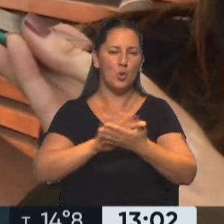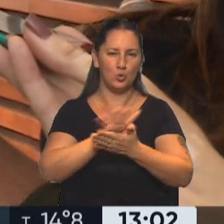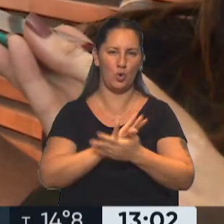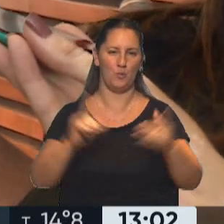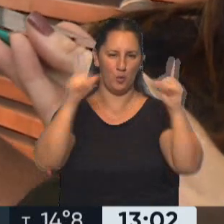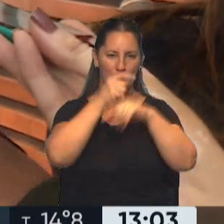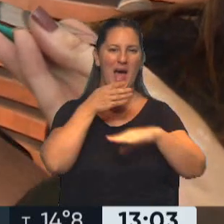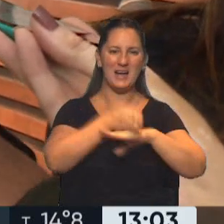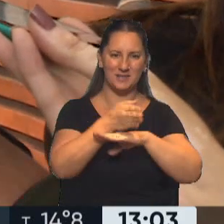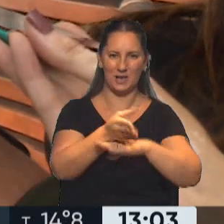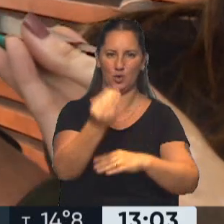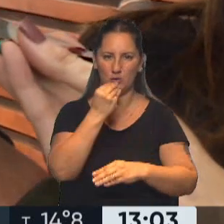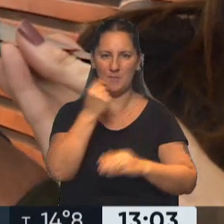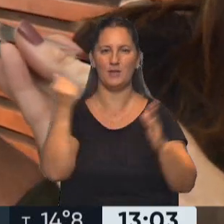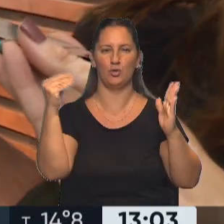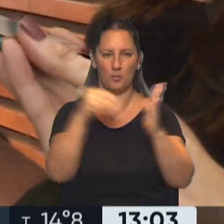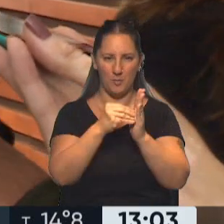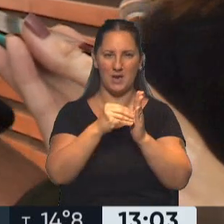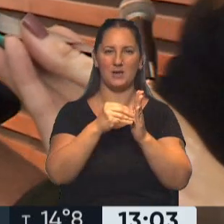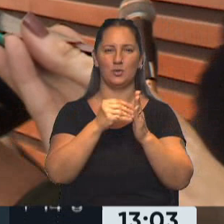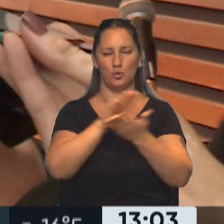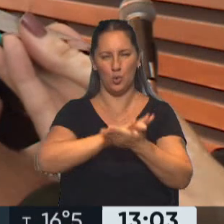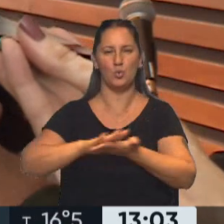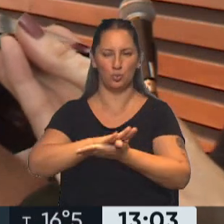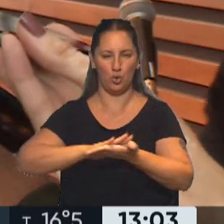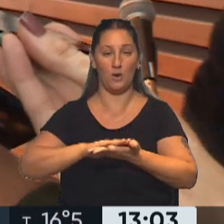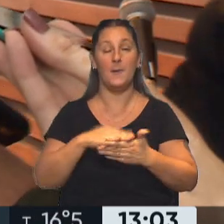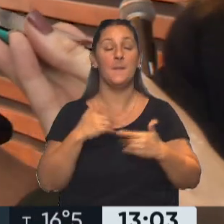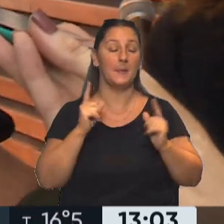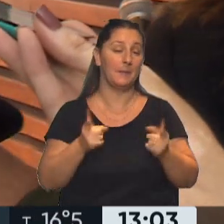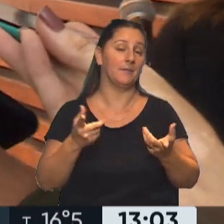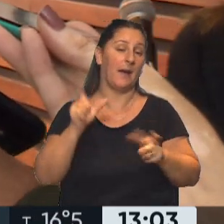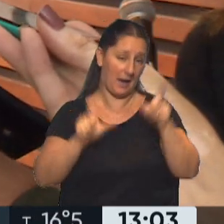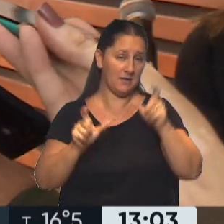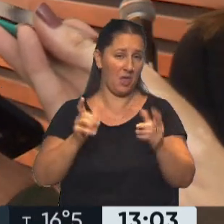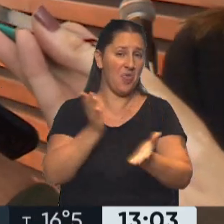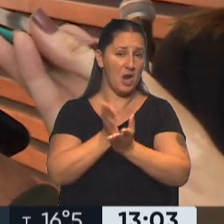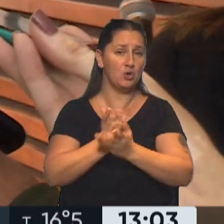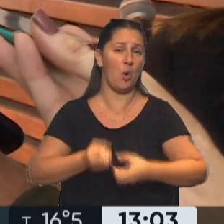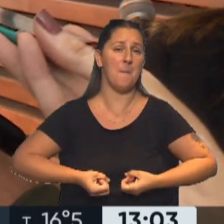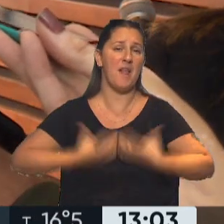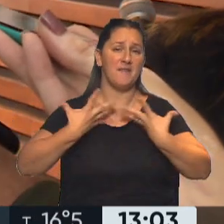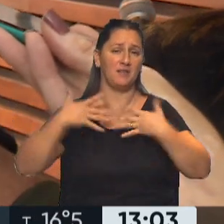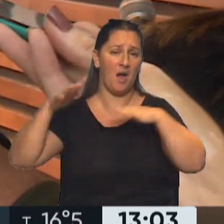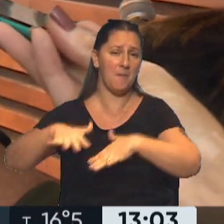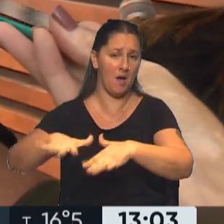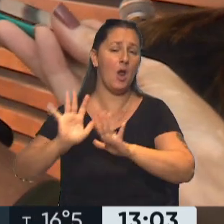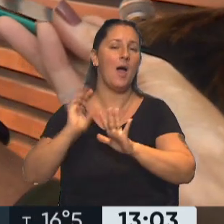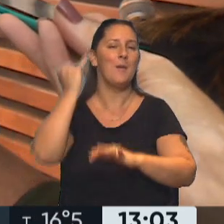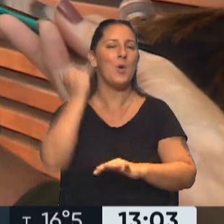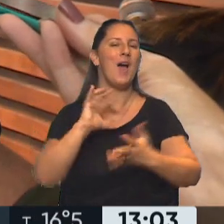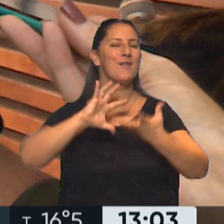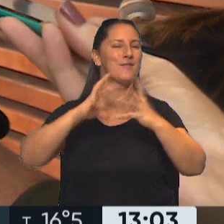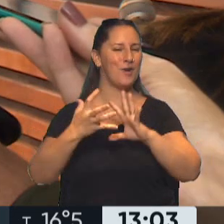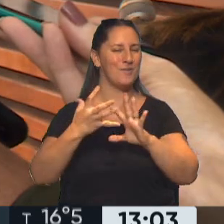del acceso a los alimentos, de los precios. Por lo tanto, me parece que, por supuesto, todo el mundo tiene derecho a manifestarse. Hay formas especiales en